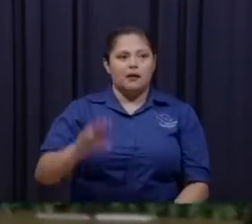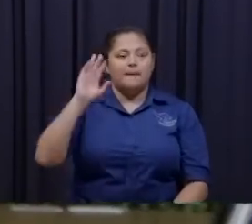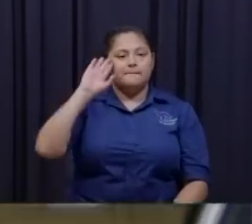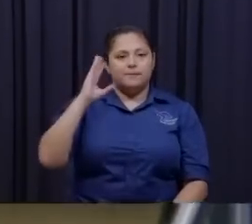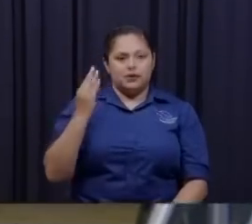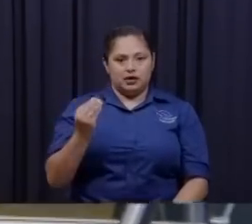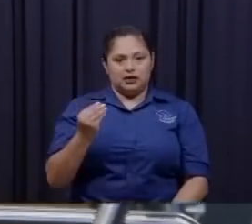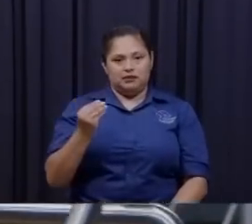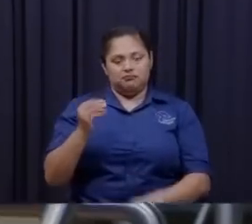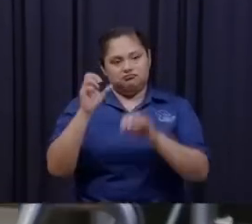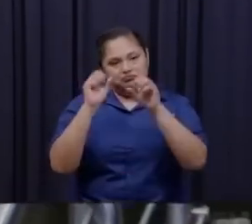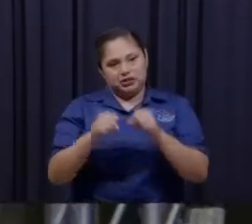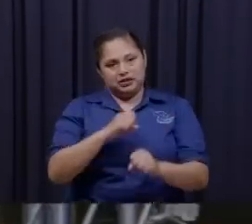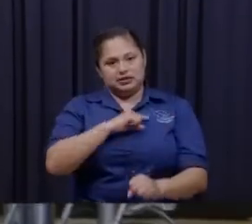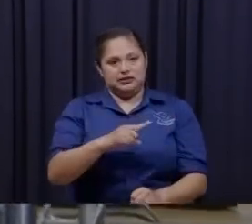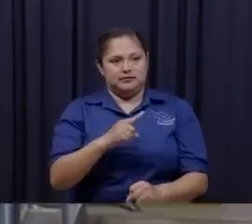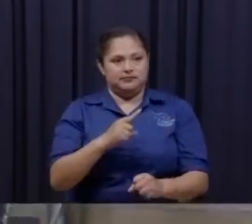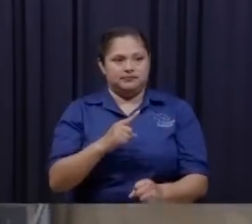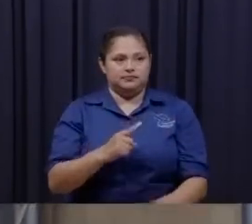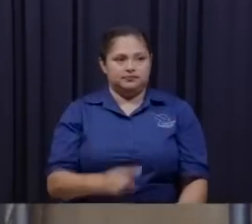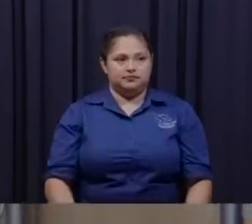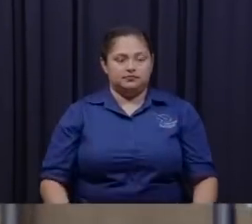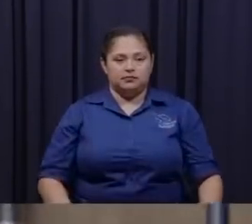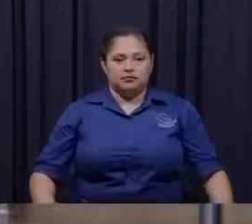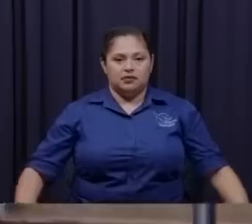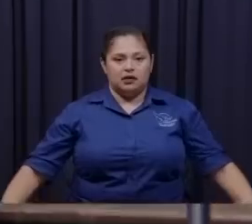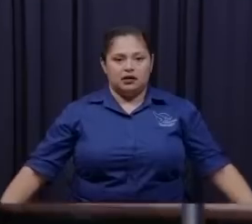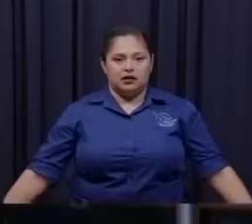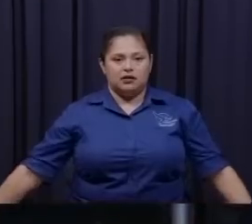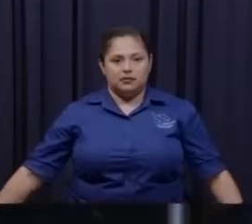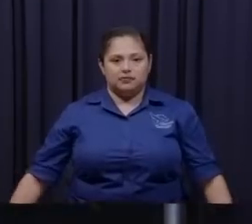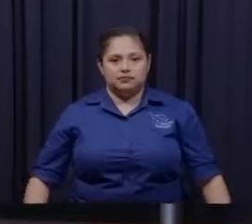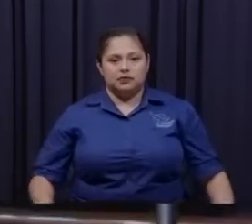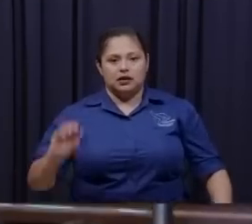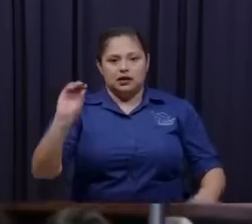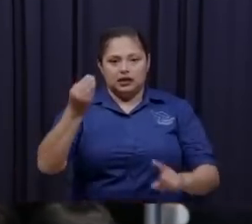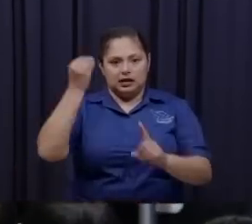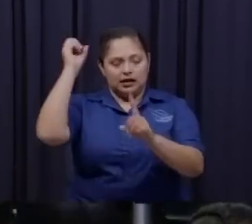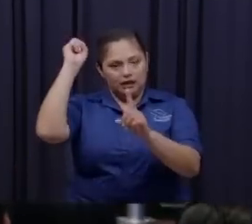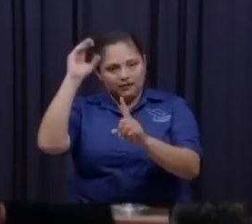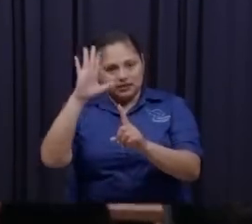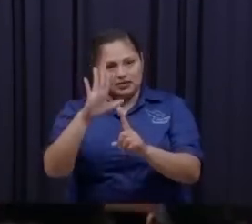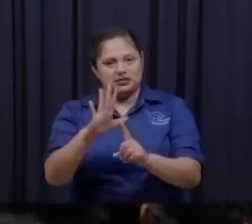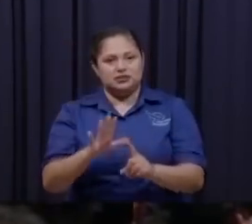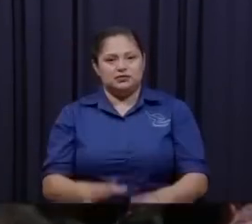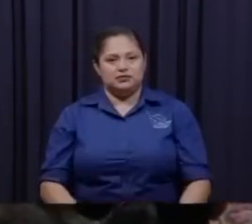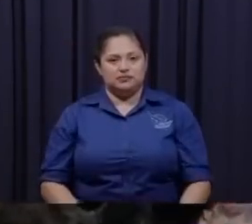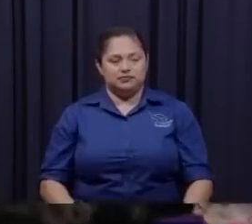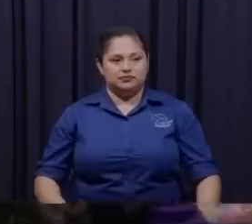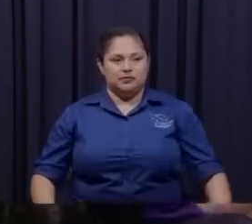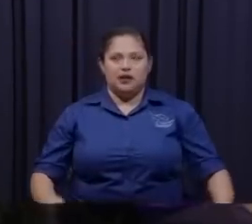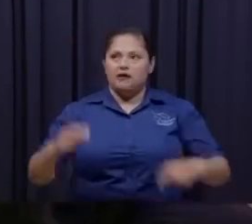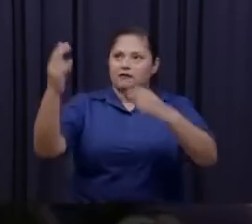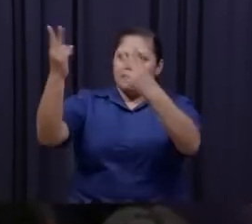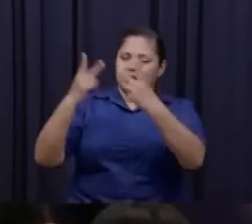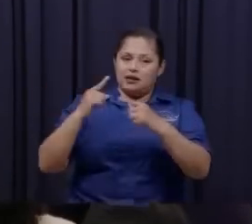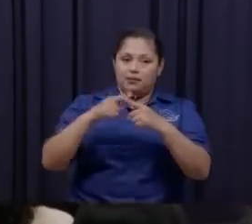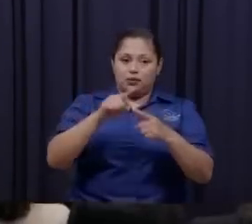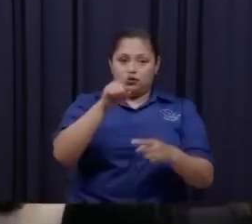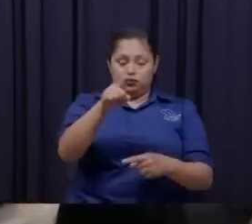Porque podría ser, mira pues, podría ser que la bendición venga por medio de tu